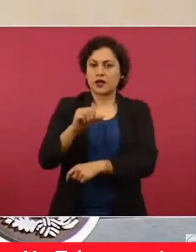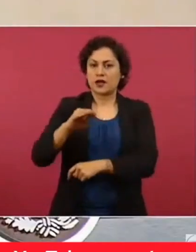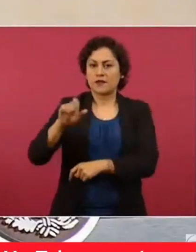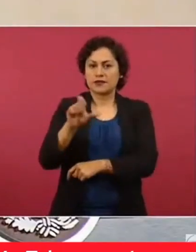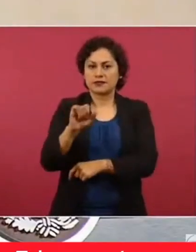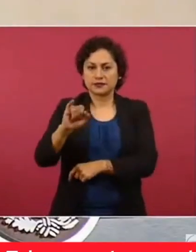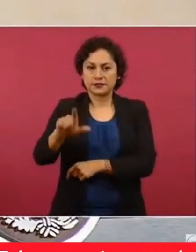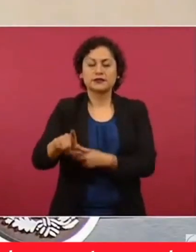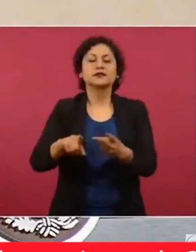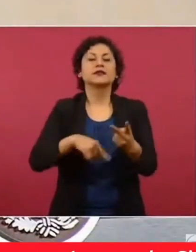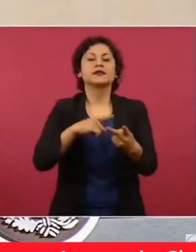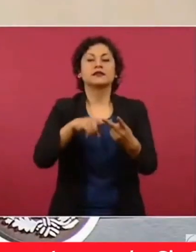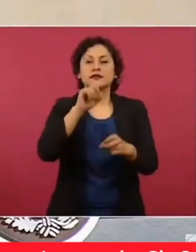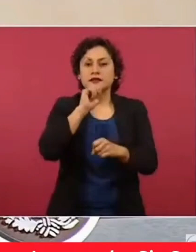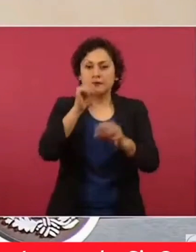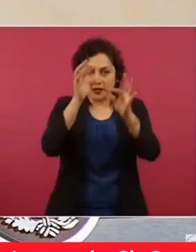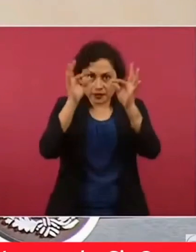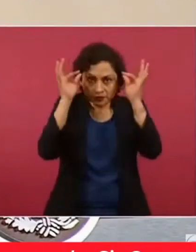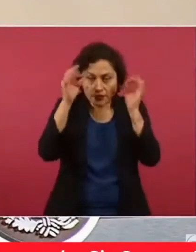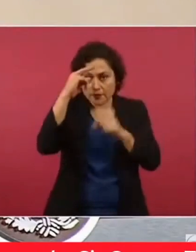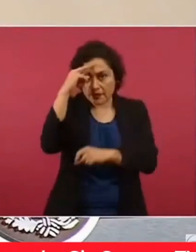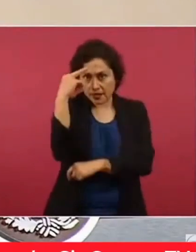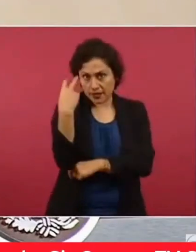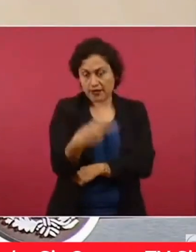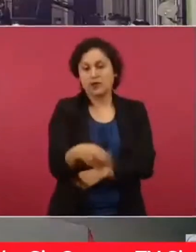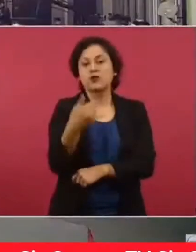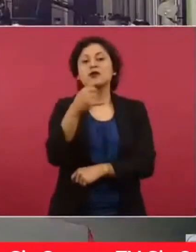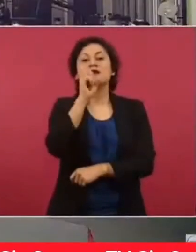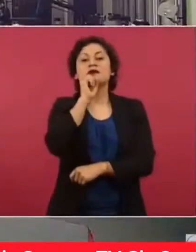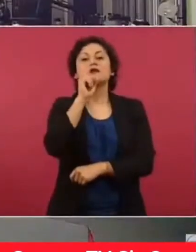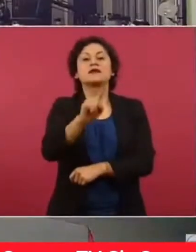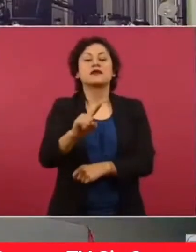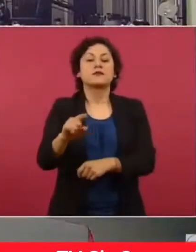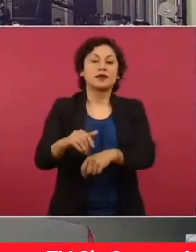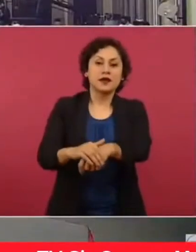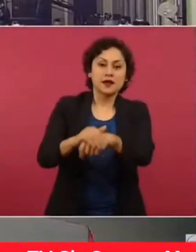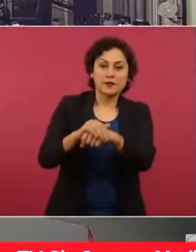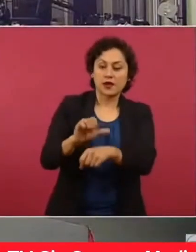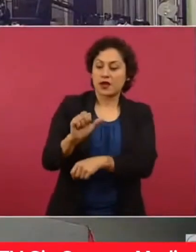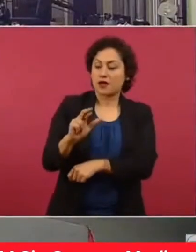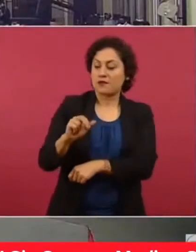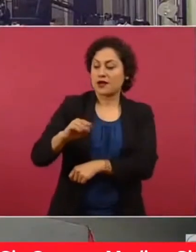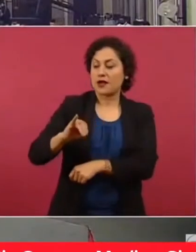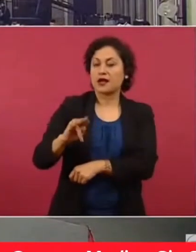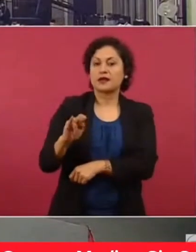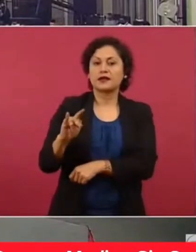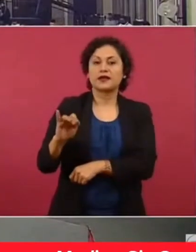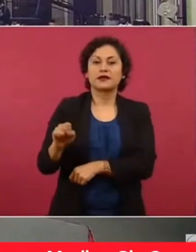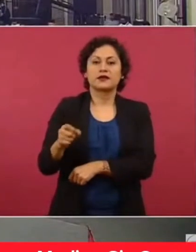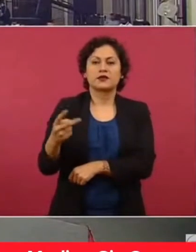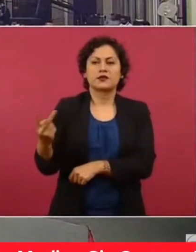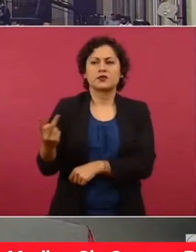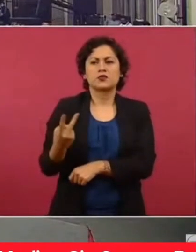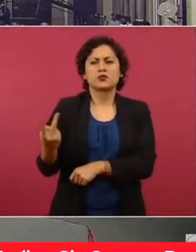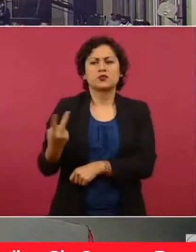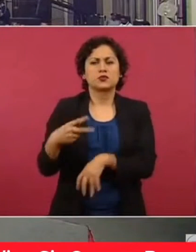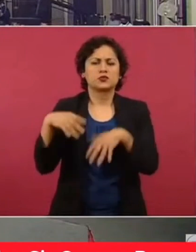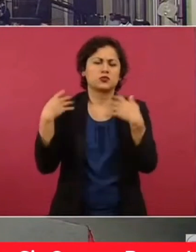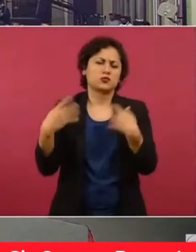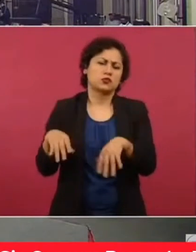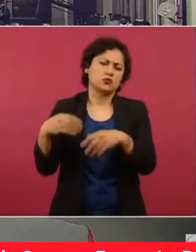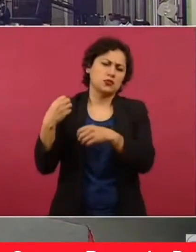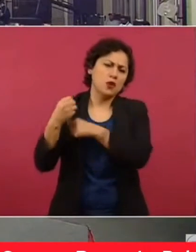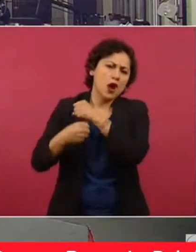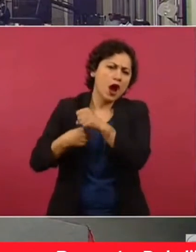Cancillería mexicana, y los amigos del Arma Carabinieri, con quien tenemos ya muchos años de